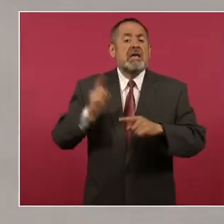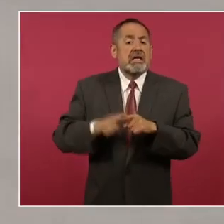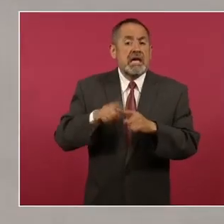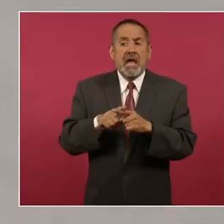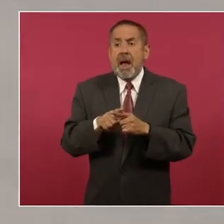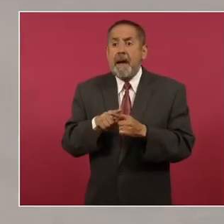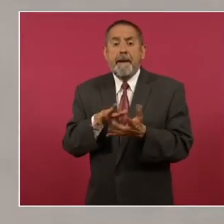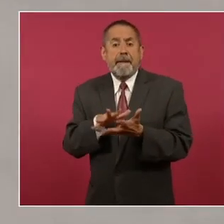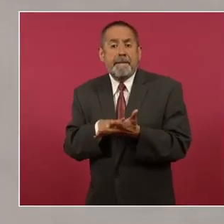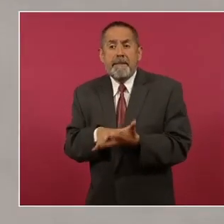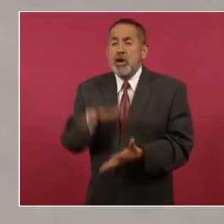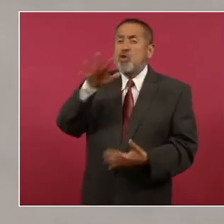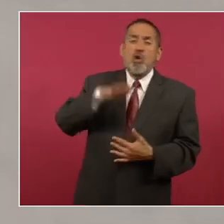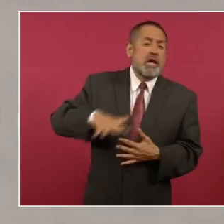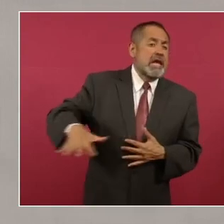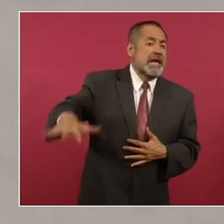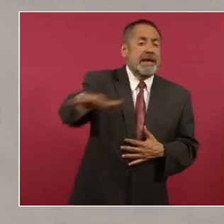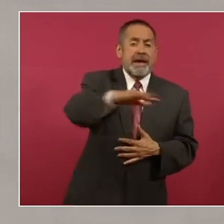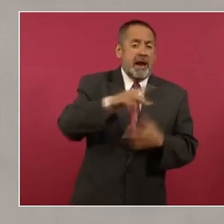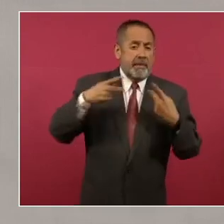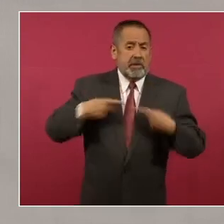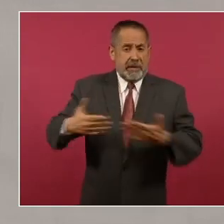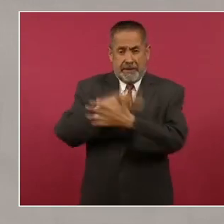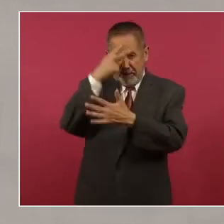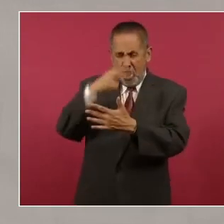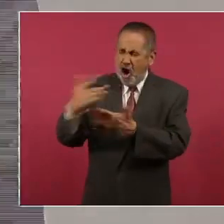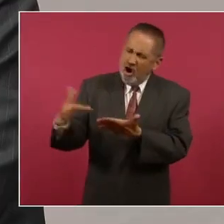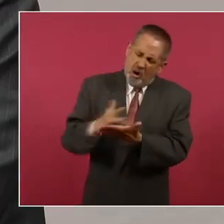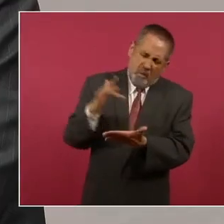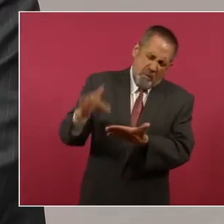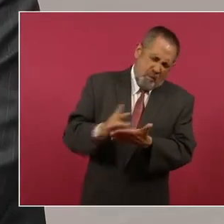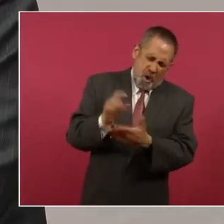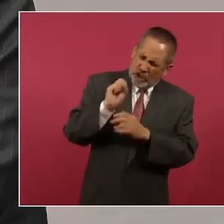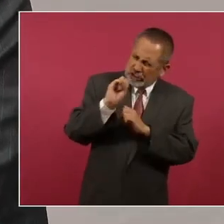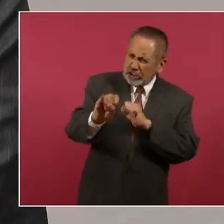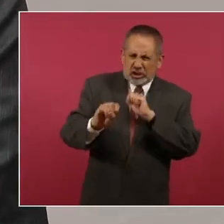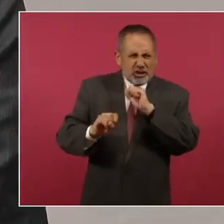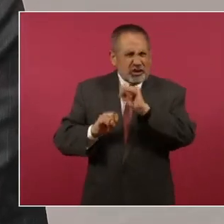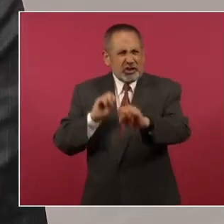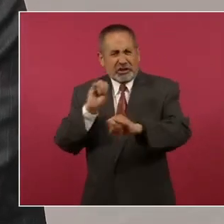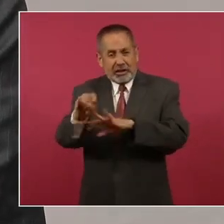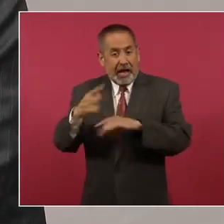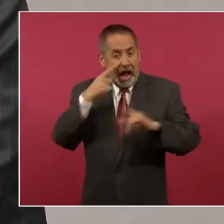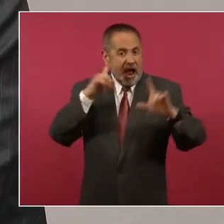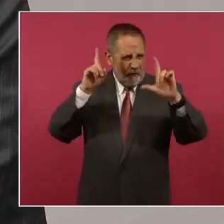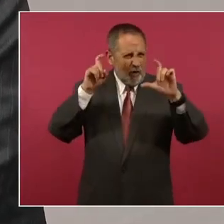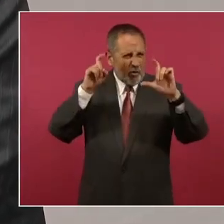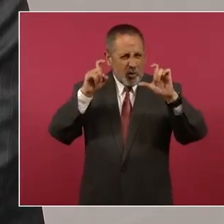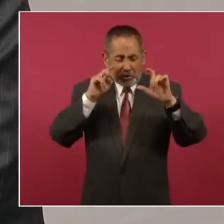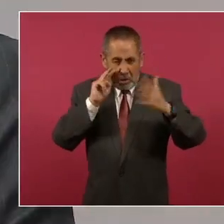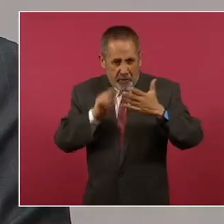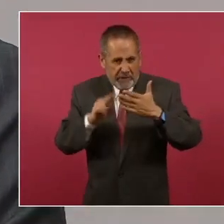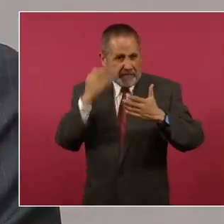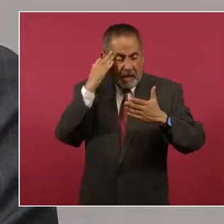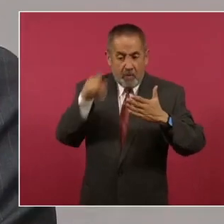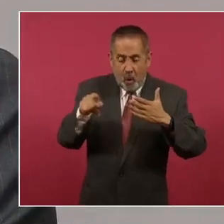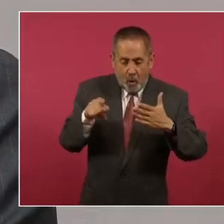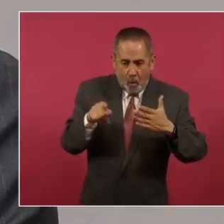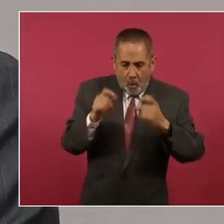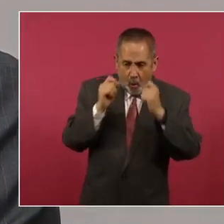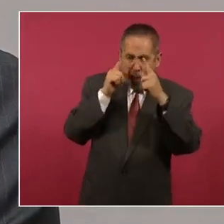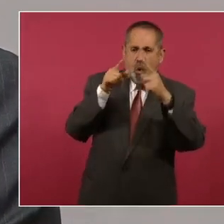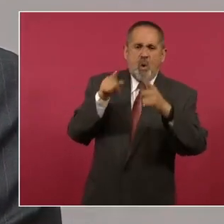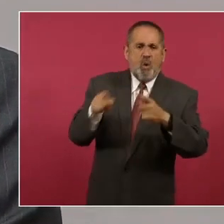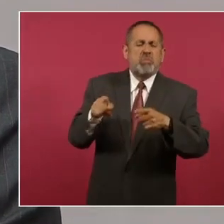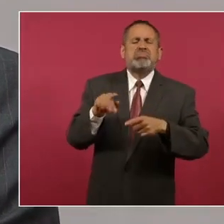la mayoría del pueblo. En las fotos de la época se advierte